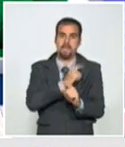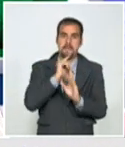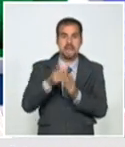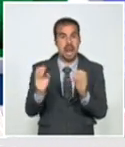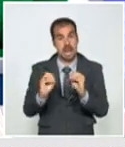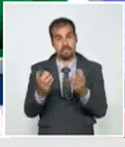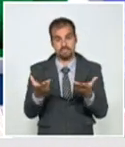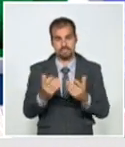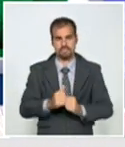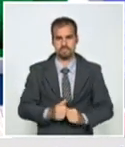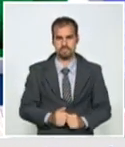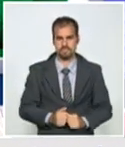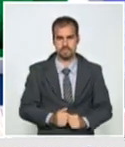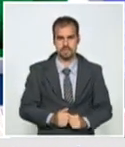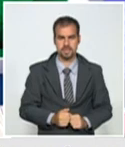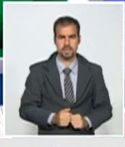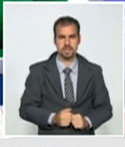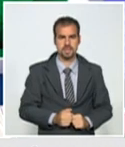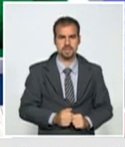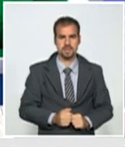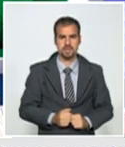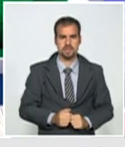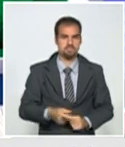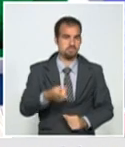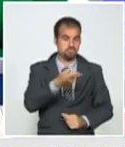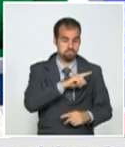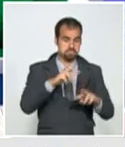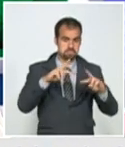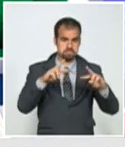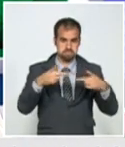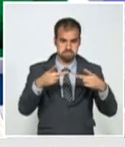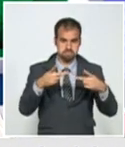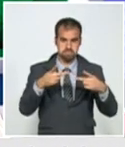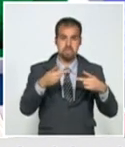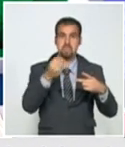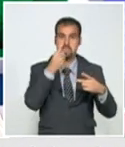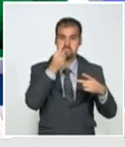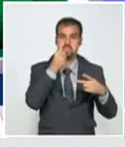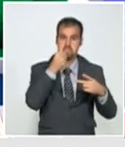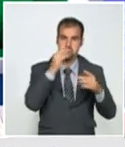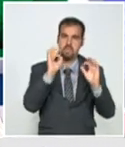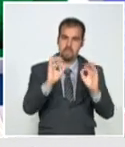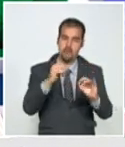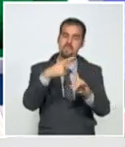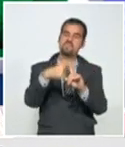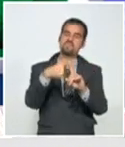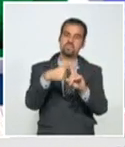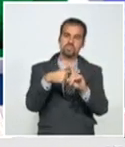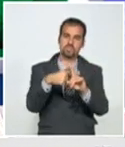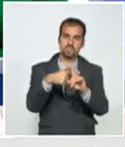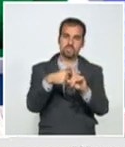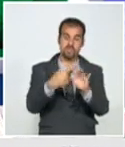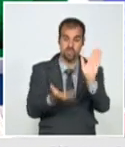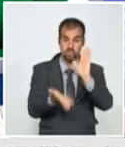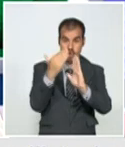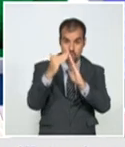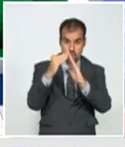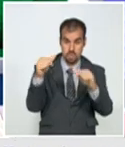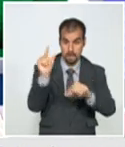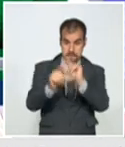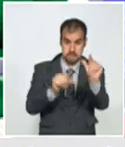diagnóstico, y ayer nuevamente se logró un balance positivo. Altas, casos confirmados,